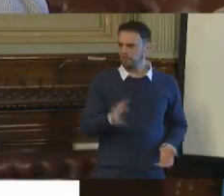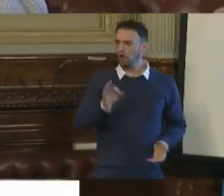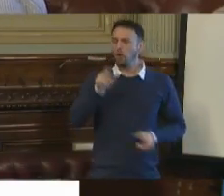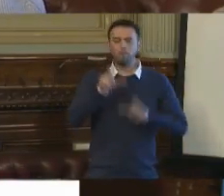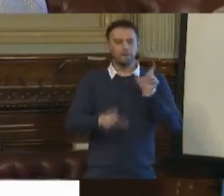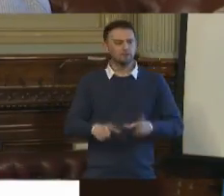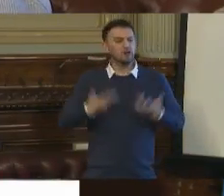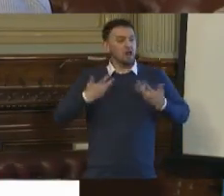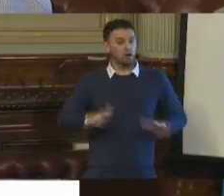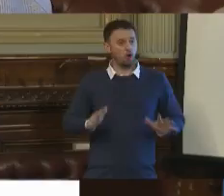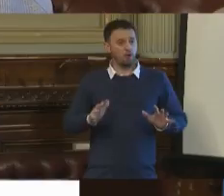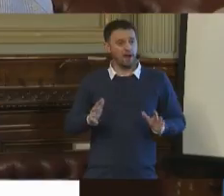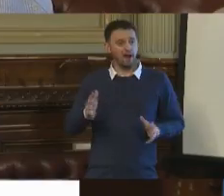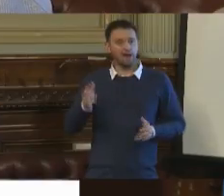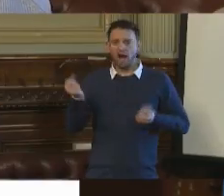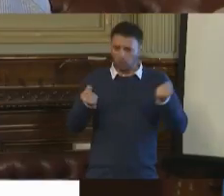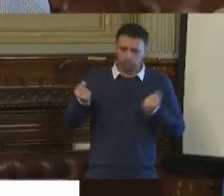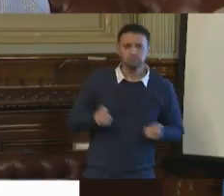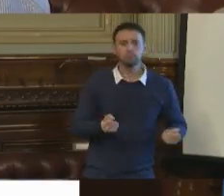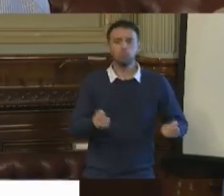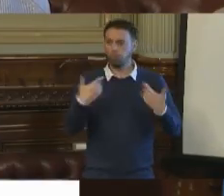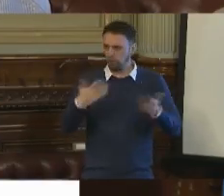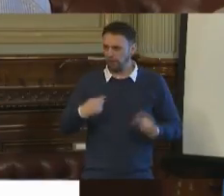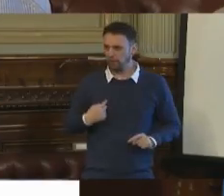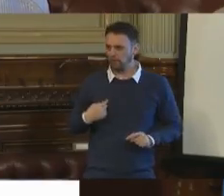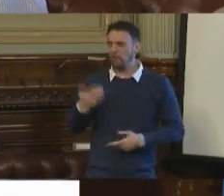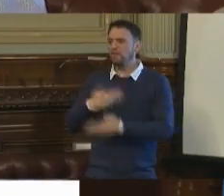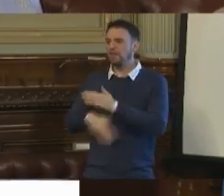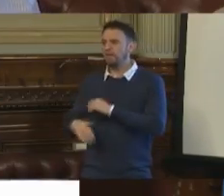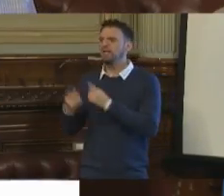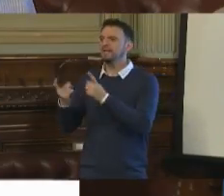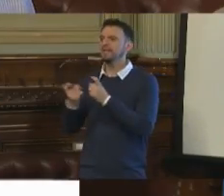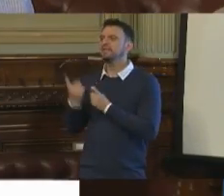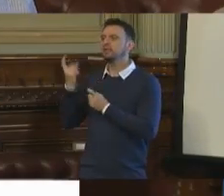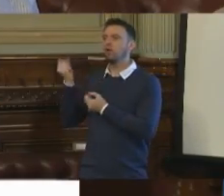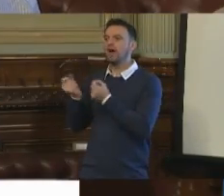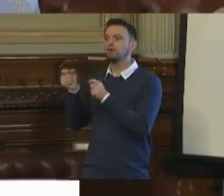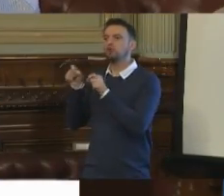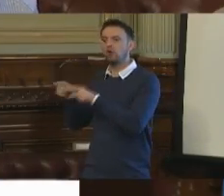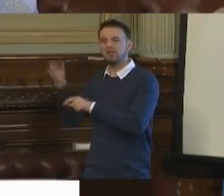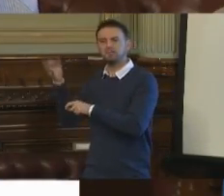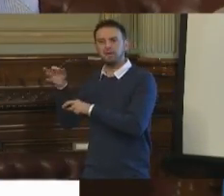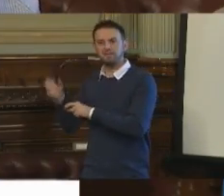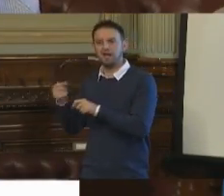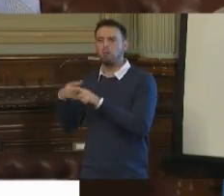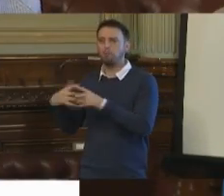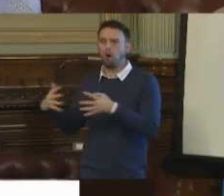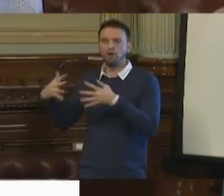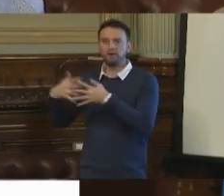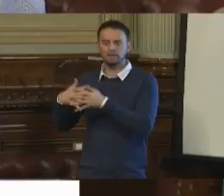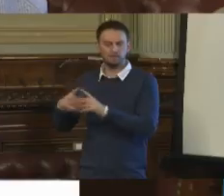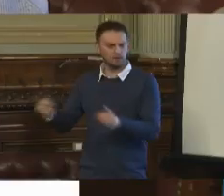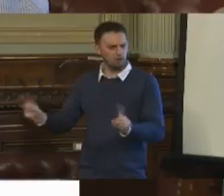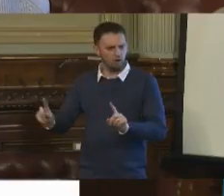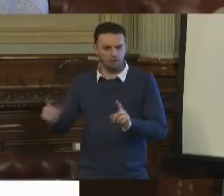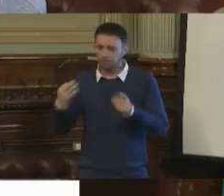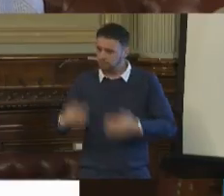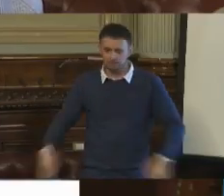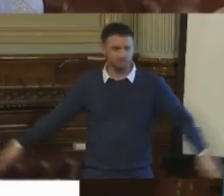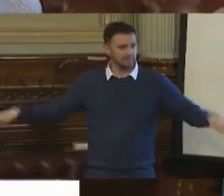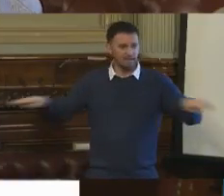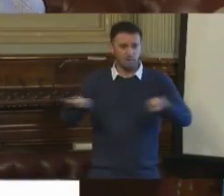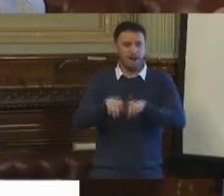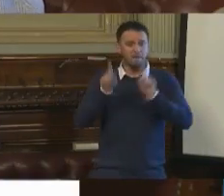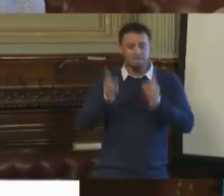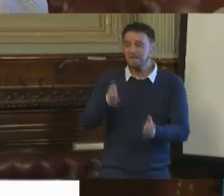conseguimos y no vamos a superar nunca esa delgada línea que tiene la integración que no es inclusión y esto es un poquito lo que